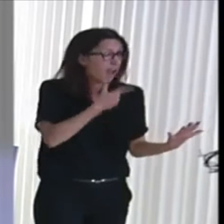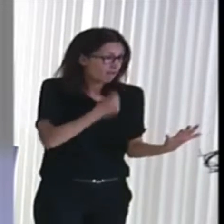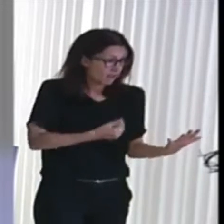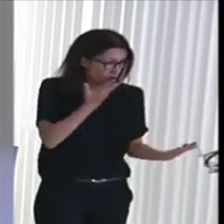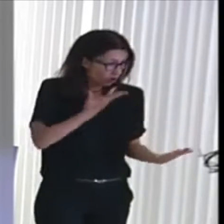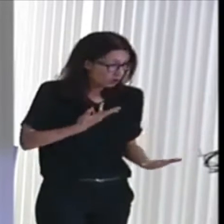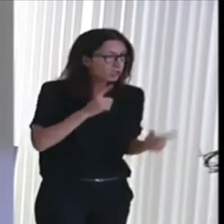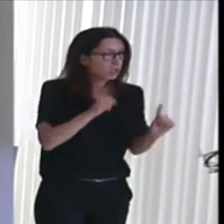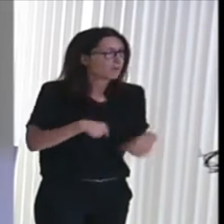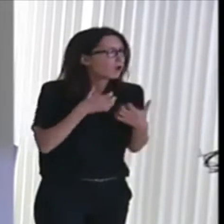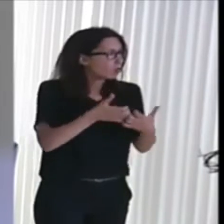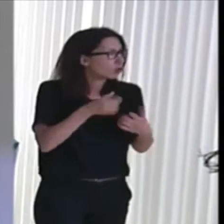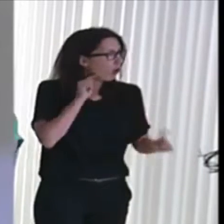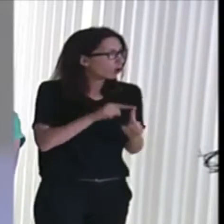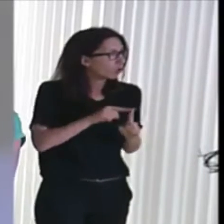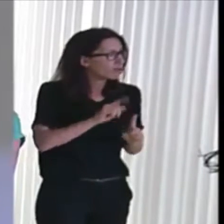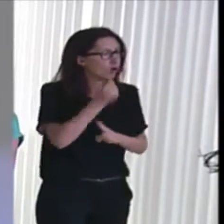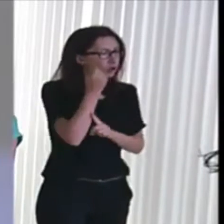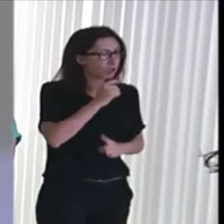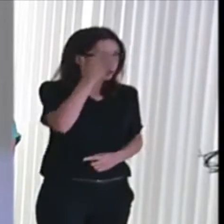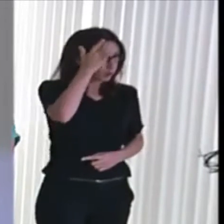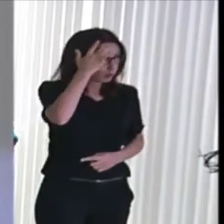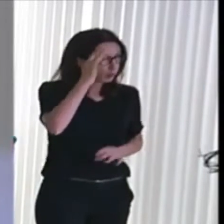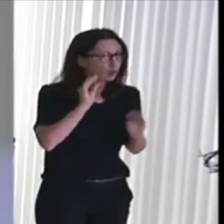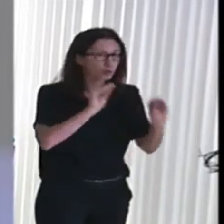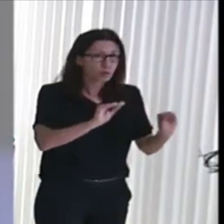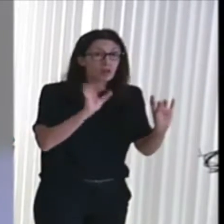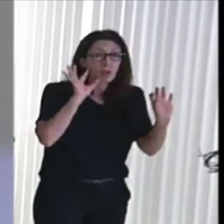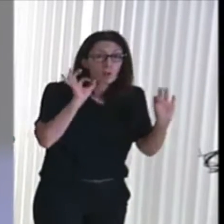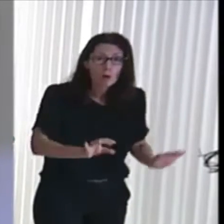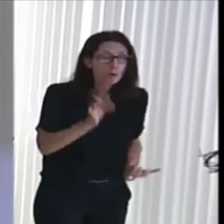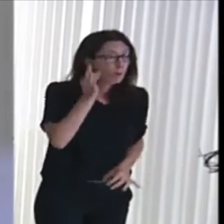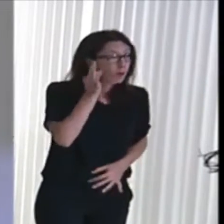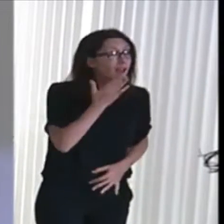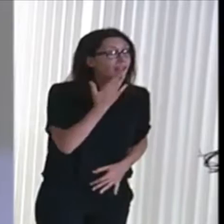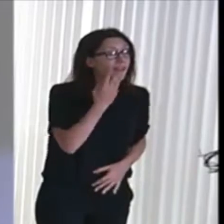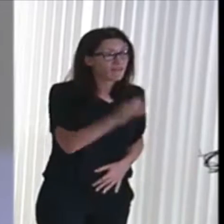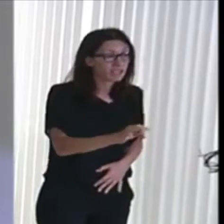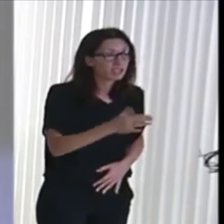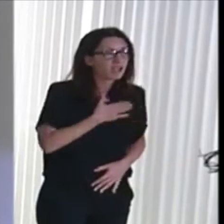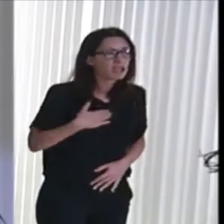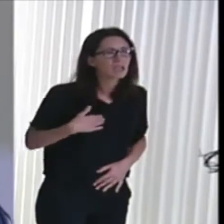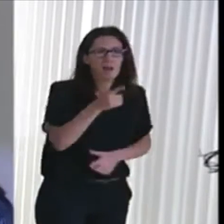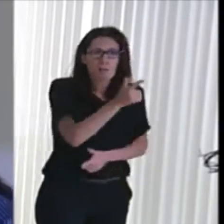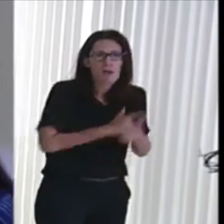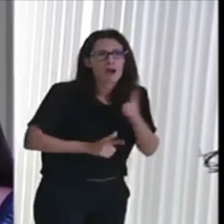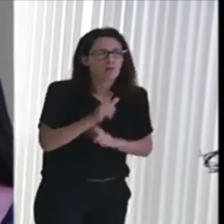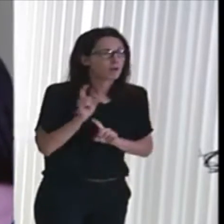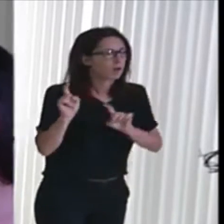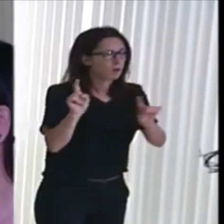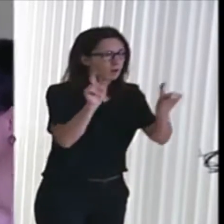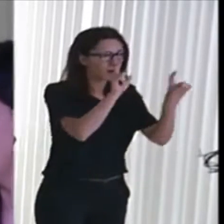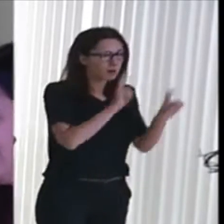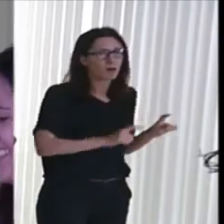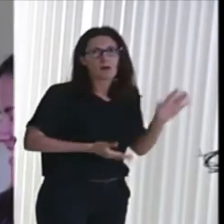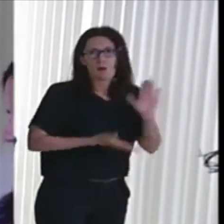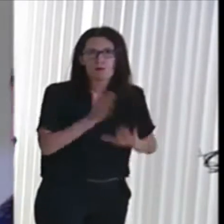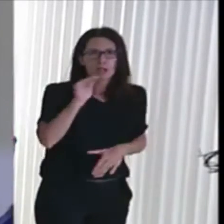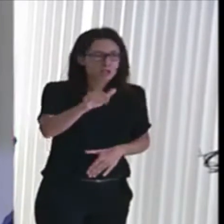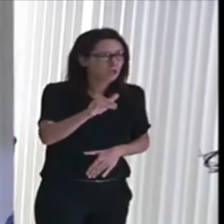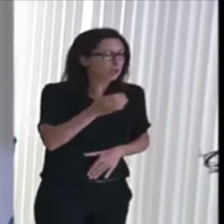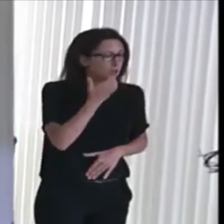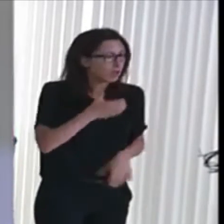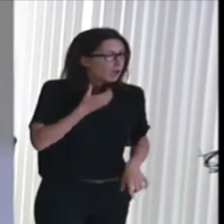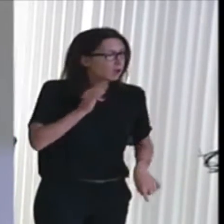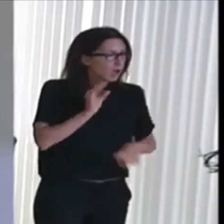Lucha por sus sueños, evidentemente, como todas las mujeres, y a los 20 años ella quería viajar y viajar. Se partió al extranjero, con un Erasmus